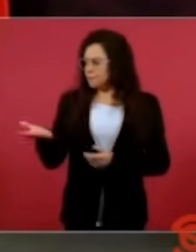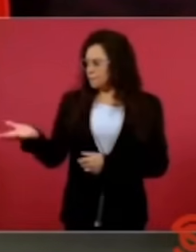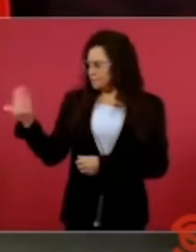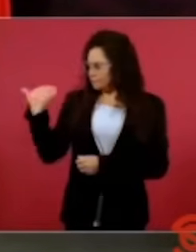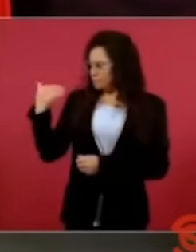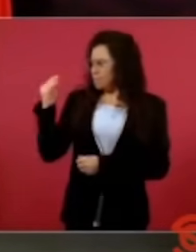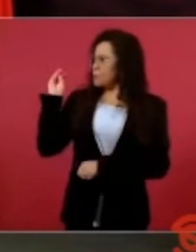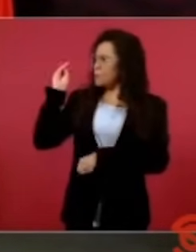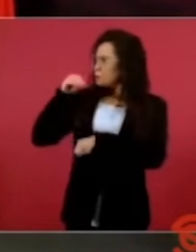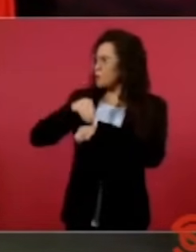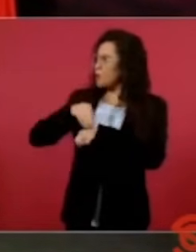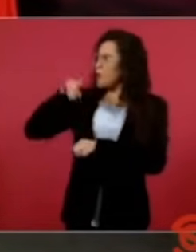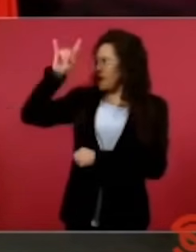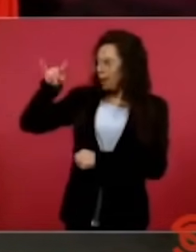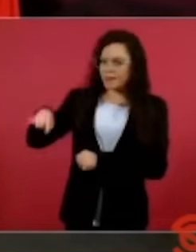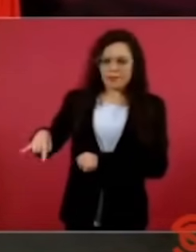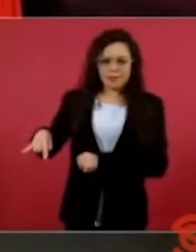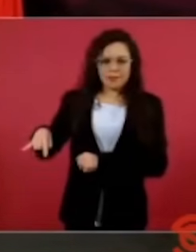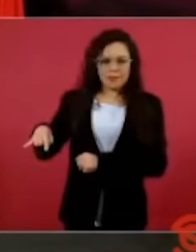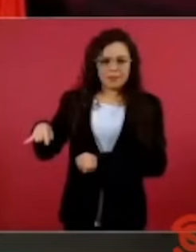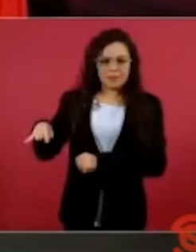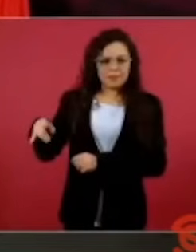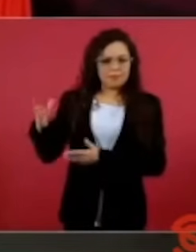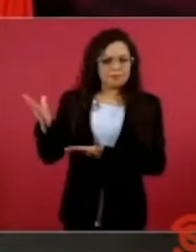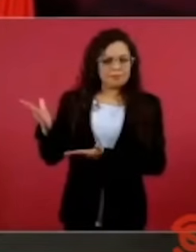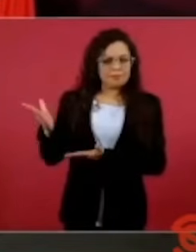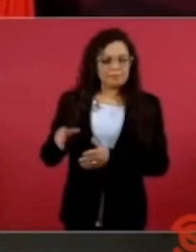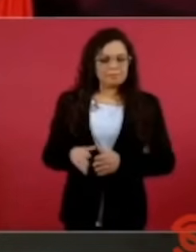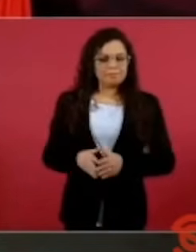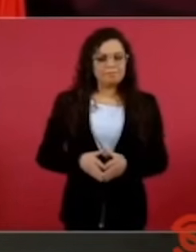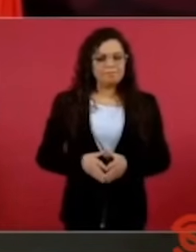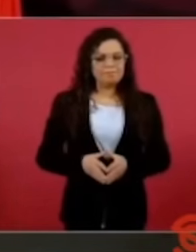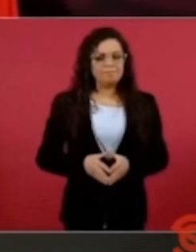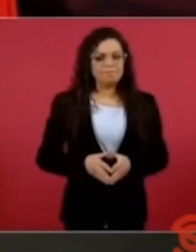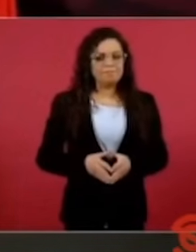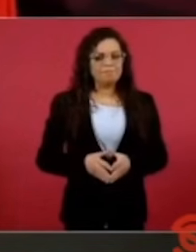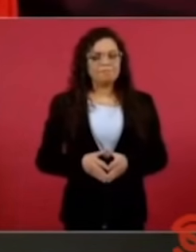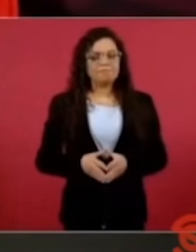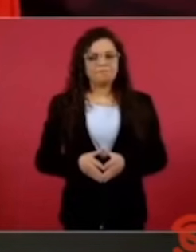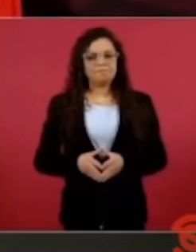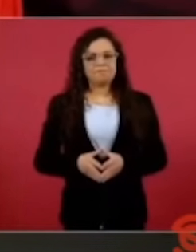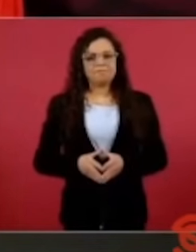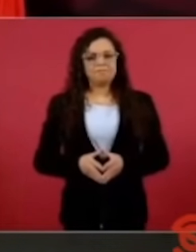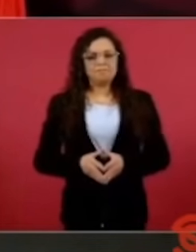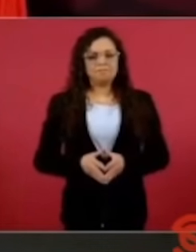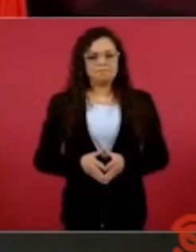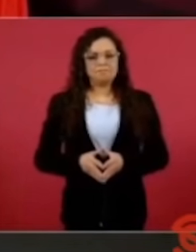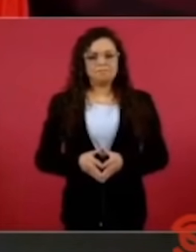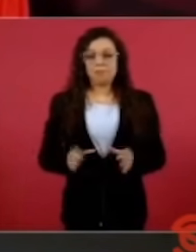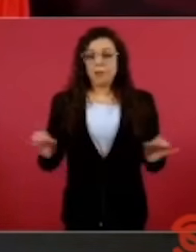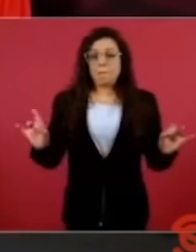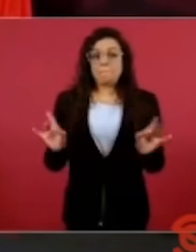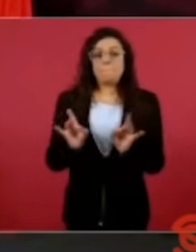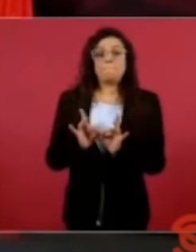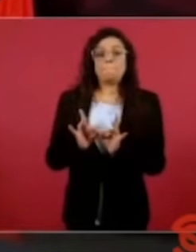Ponla aquí todo viene eh de repente